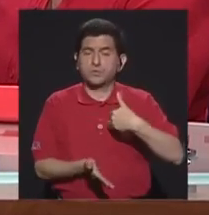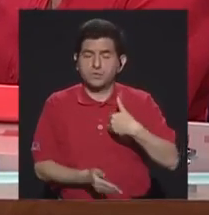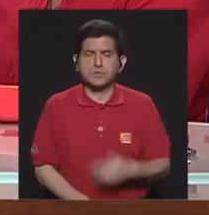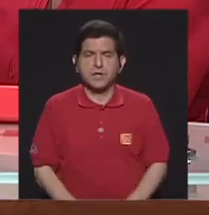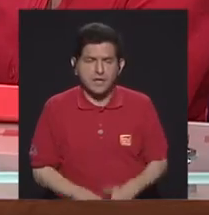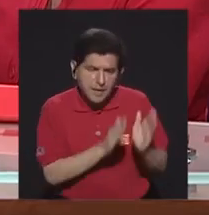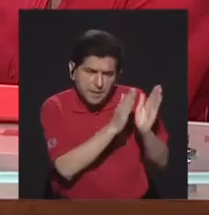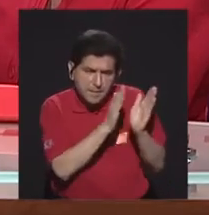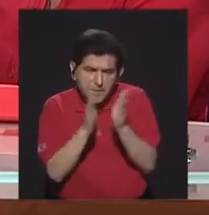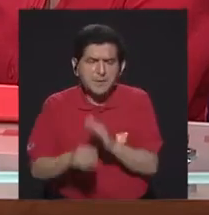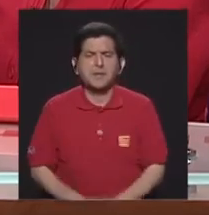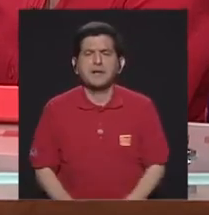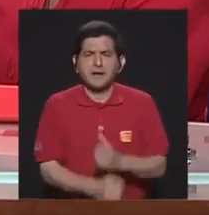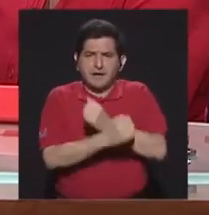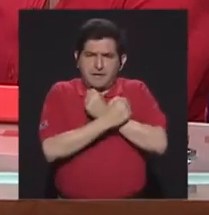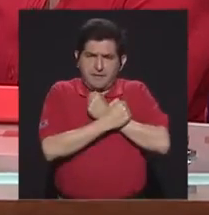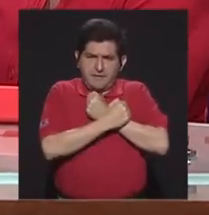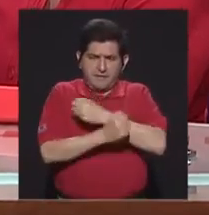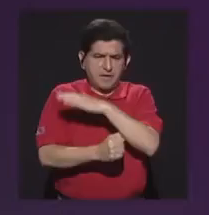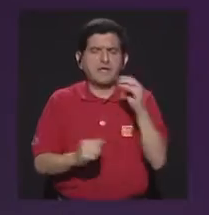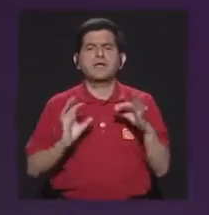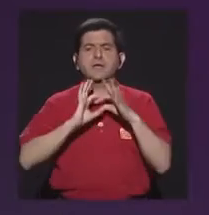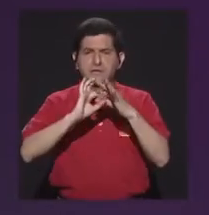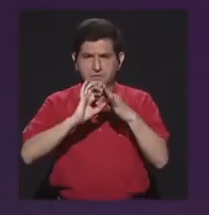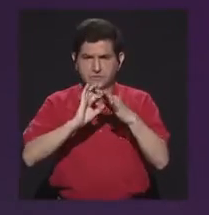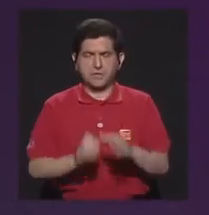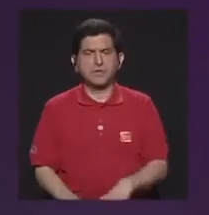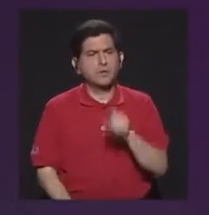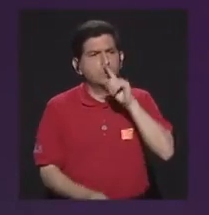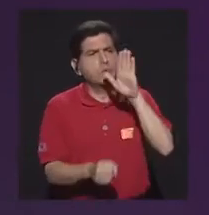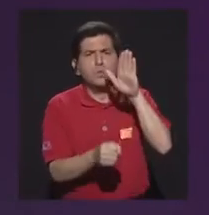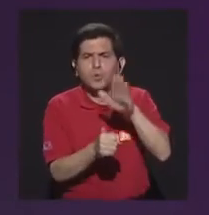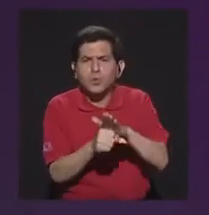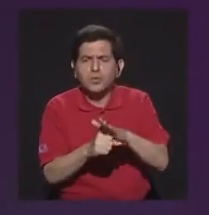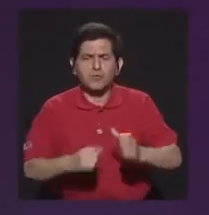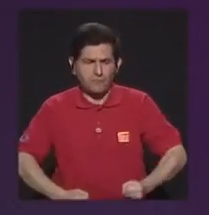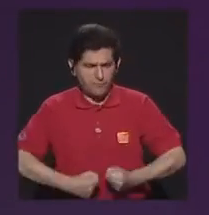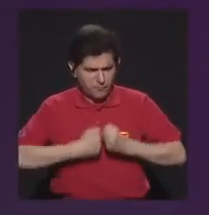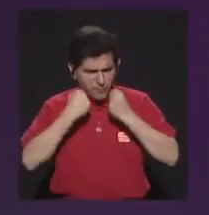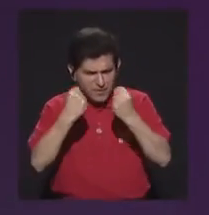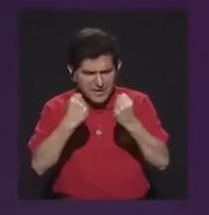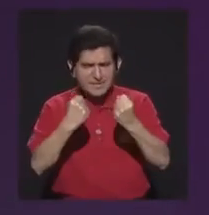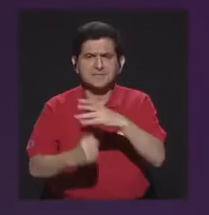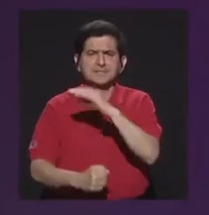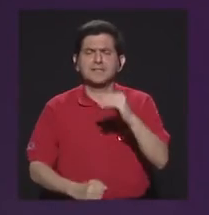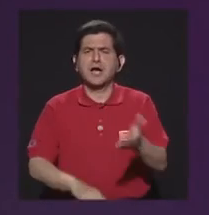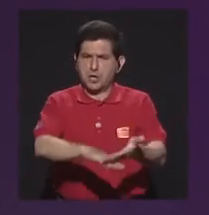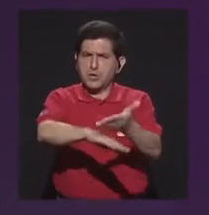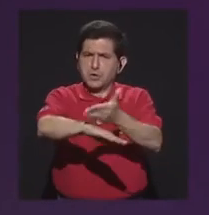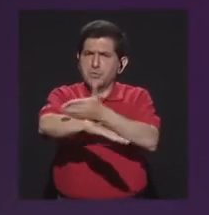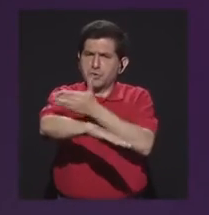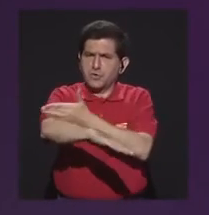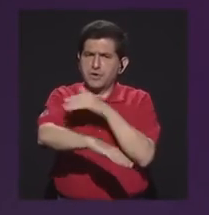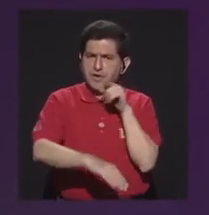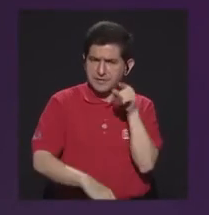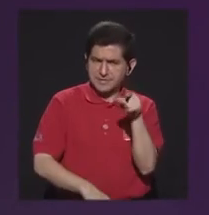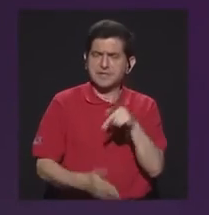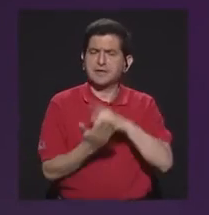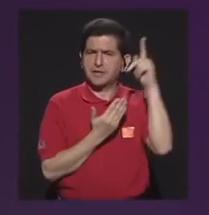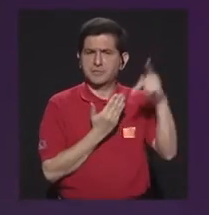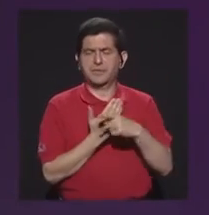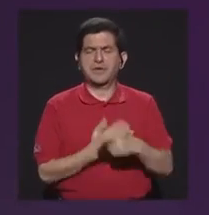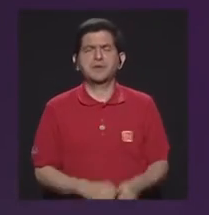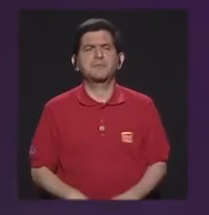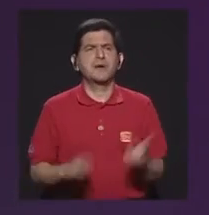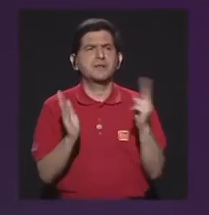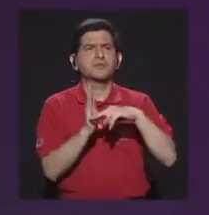en afectividad y sexualidad. Y el compromiso es fortalecerlo y mejorarlo. Entonces, en el 2015,